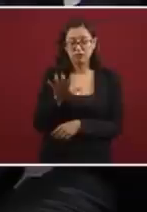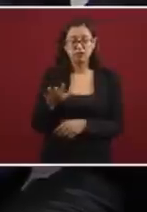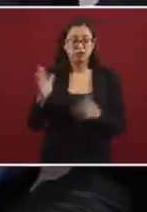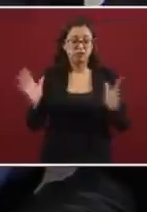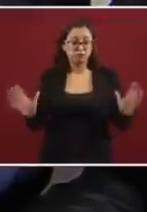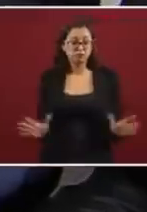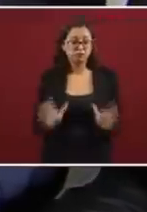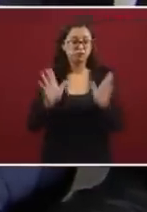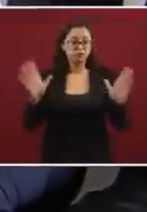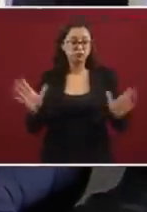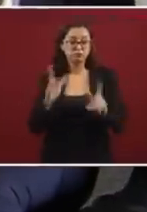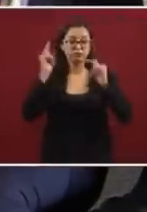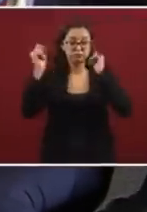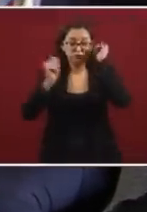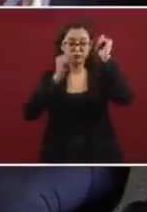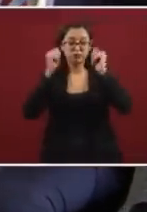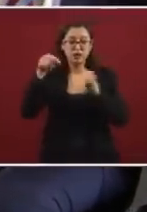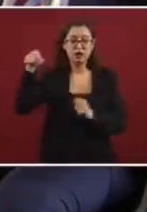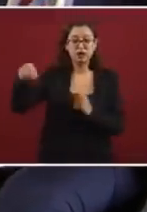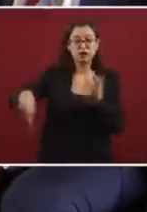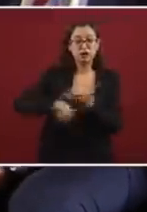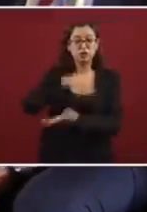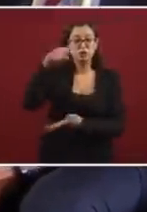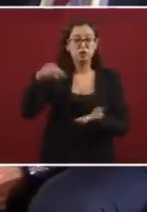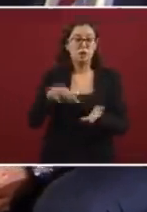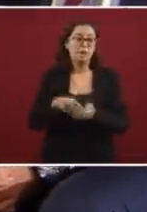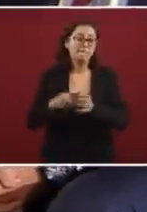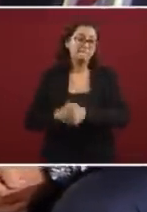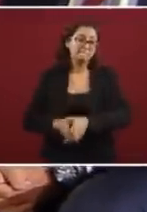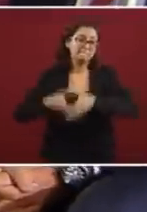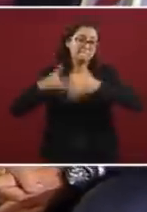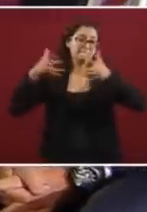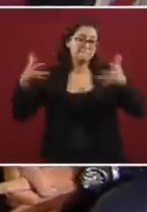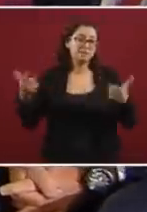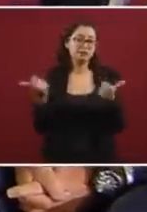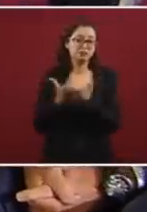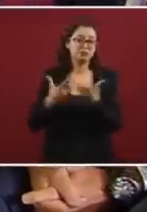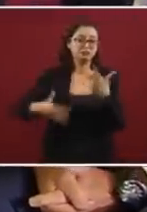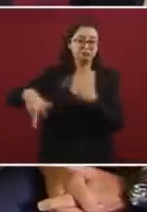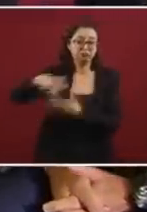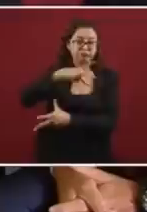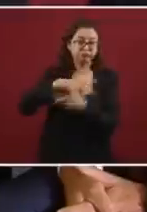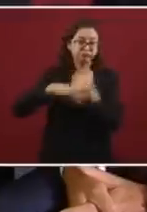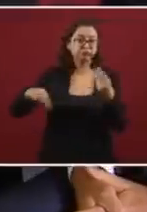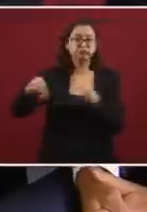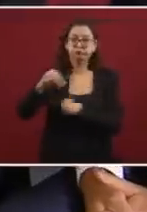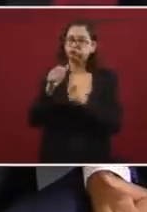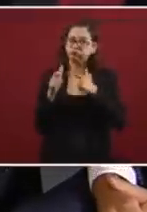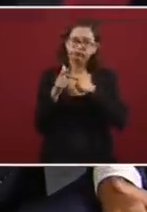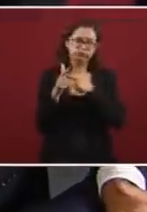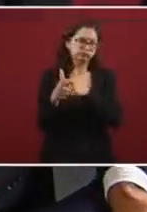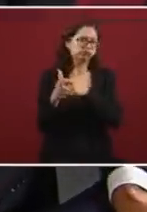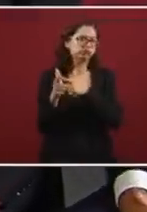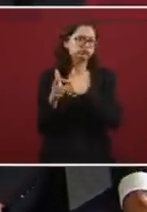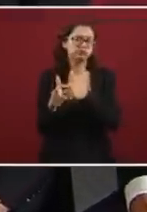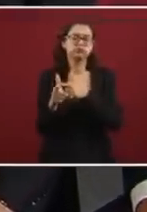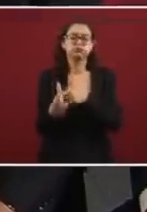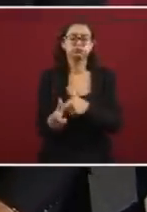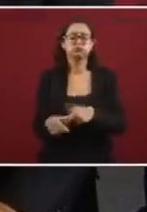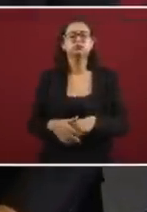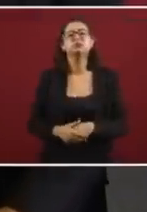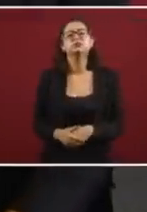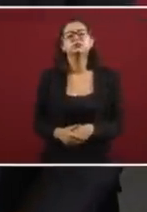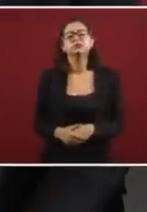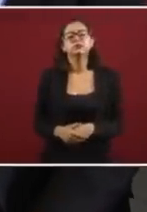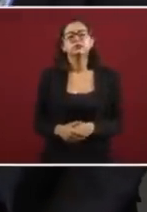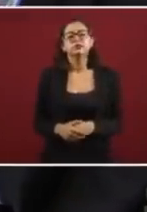región ha tenido un crecimiento económico permanente se